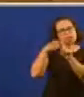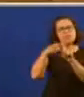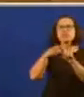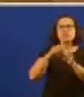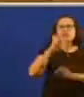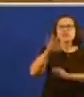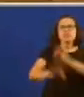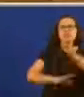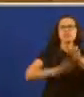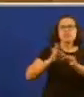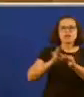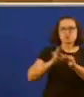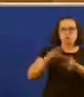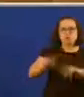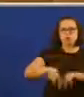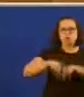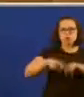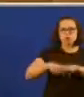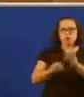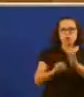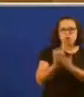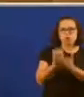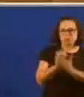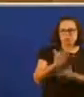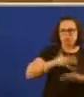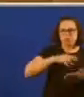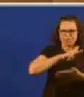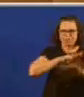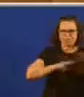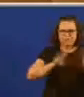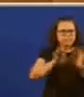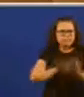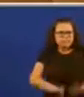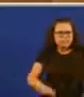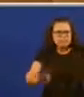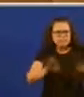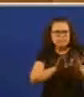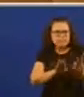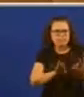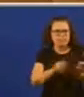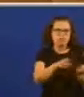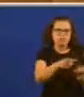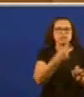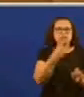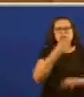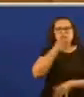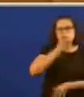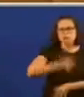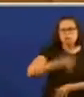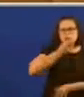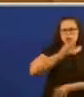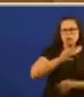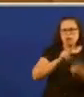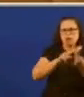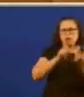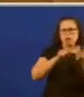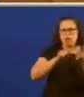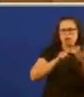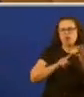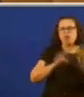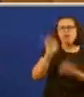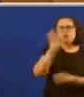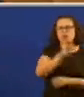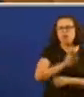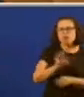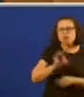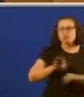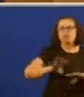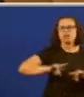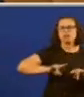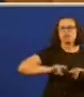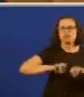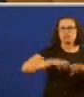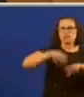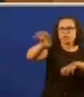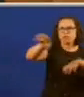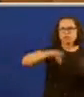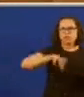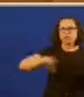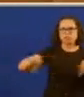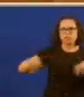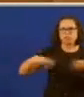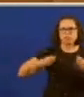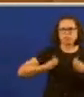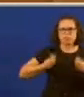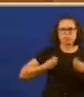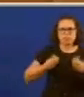productivos en Galiza ninguna medida real a pesar de que o digan a retórica para reverter a deslocalización tan importante que se está